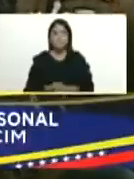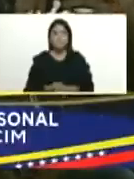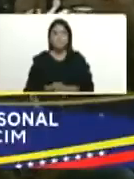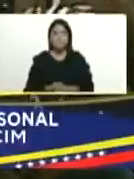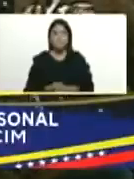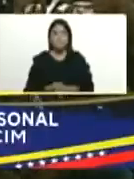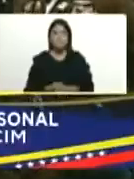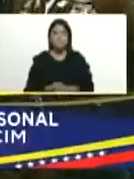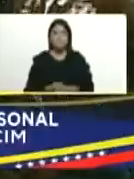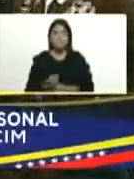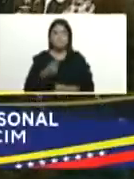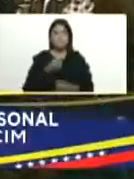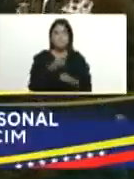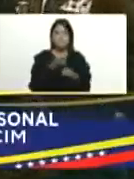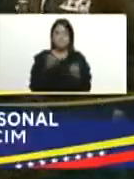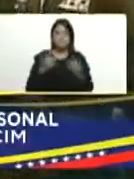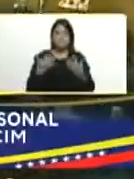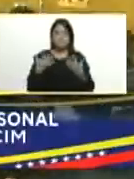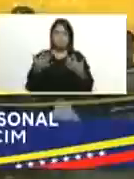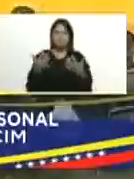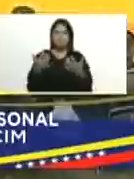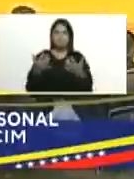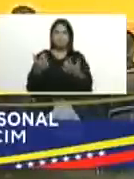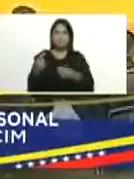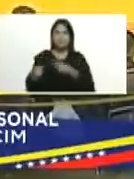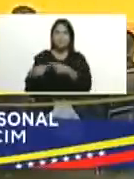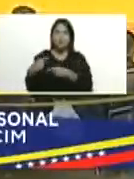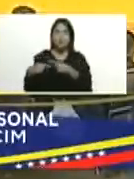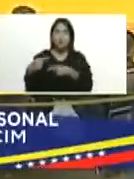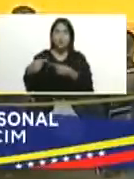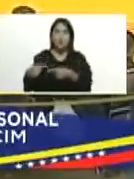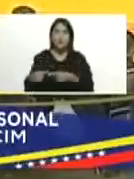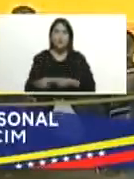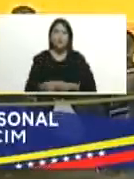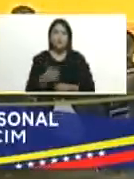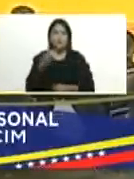que han sabido y saben cada día